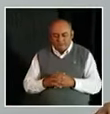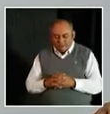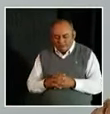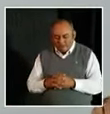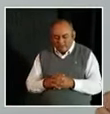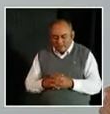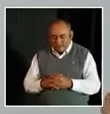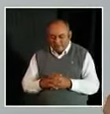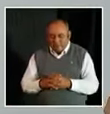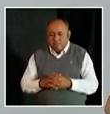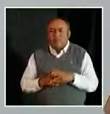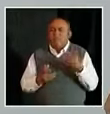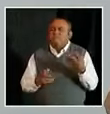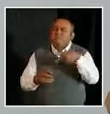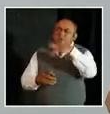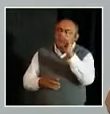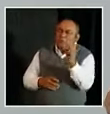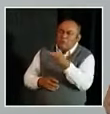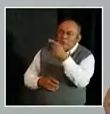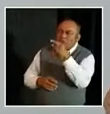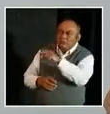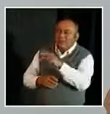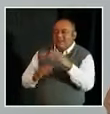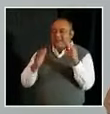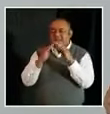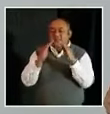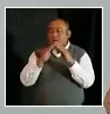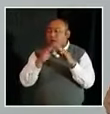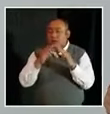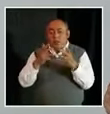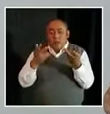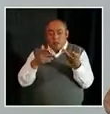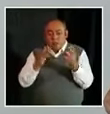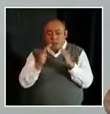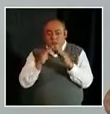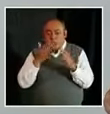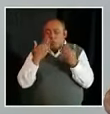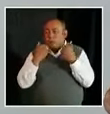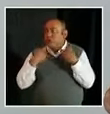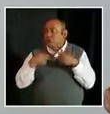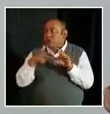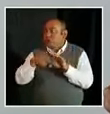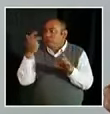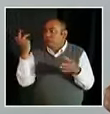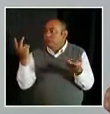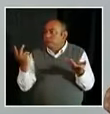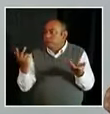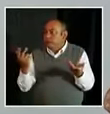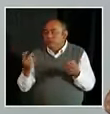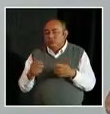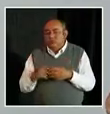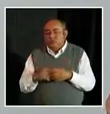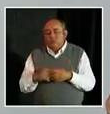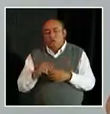De las que no están habitadas y aún así se les cobra, ¿qué sucede en esos casos? Lo más seguro es que tienen una fuga.